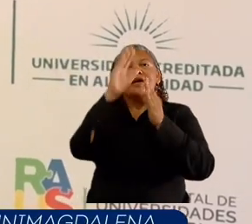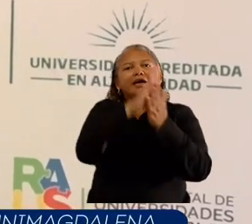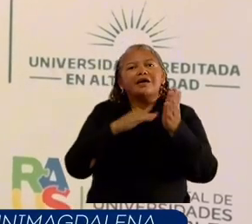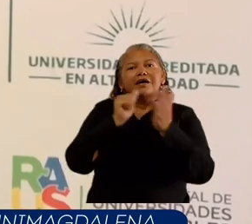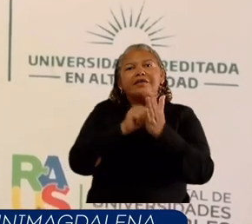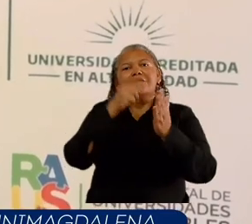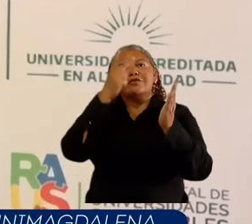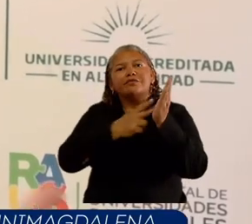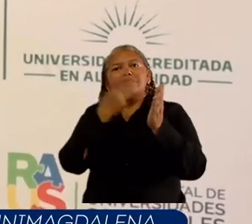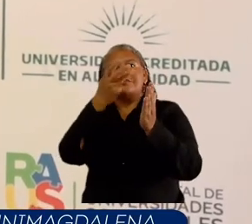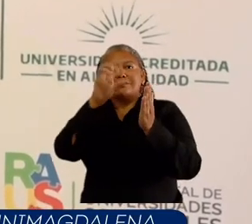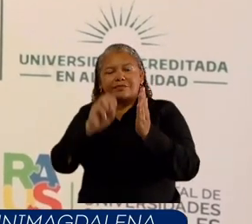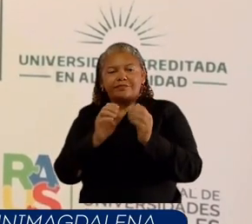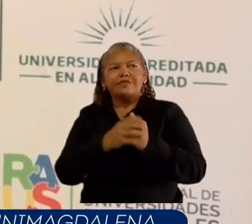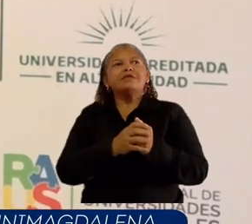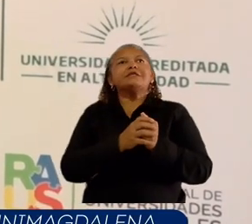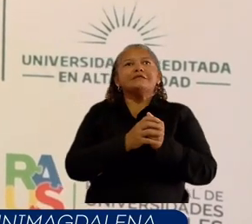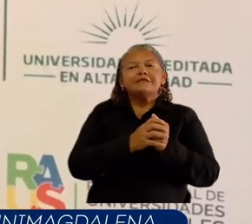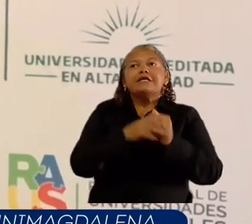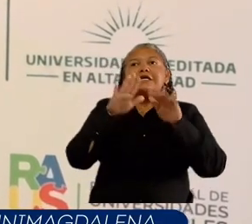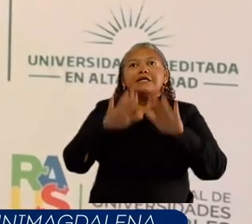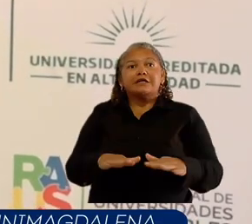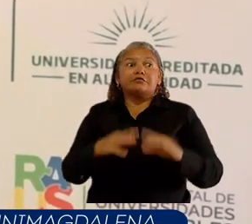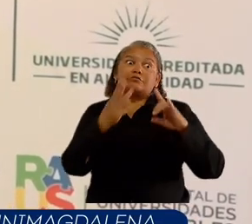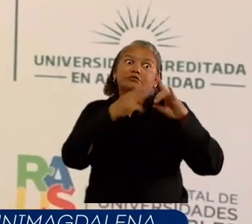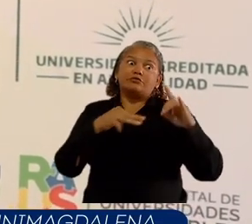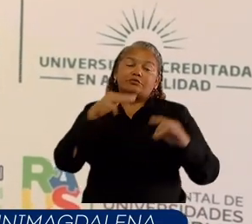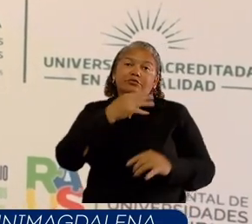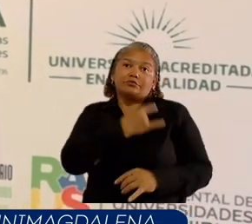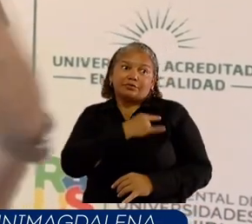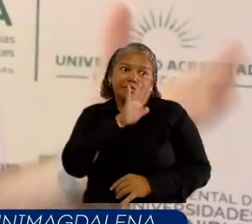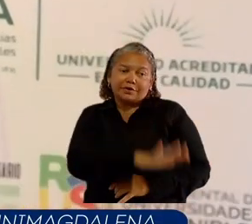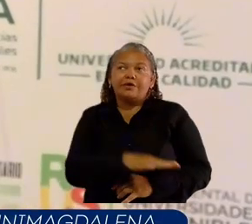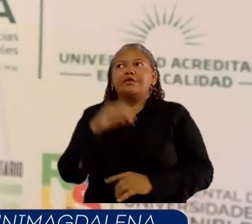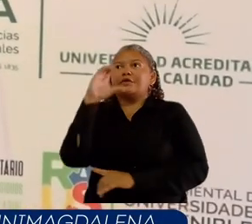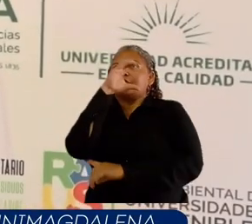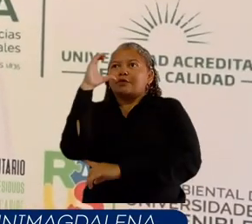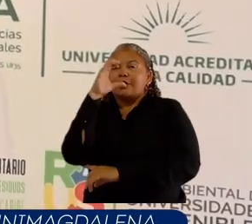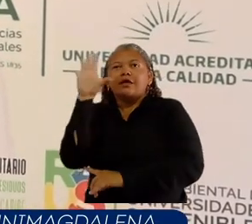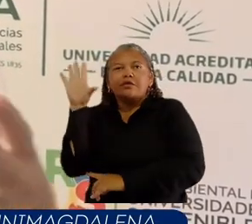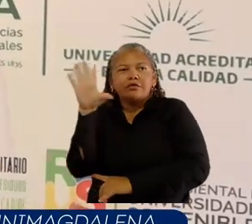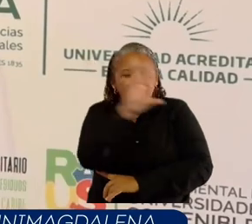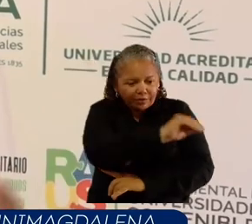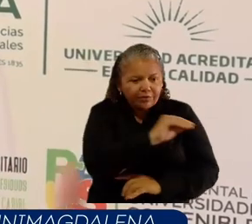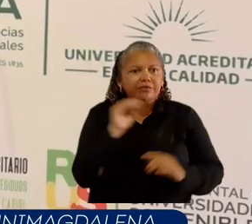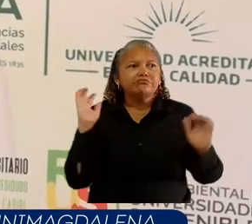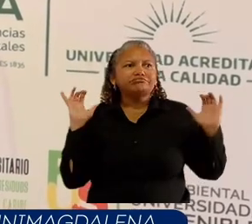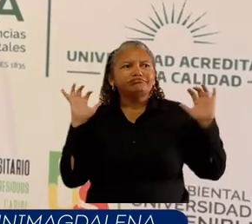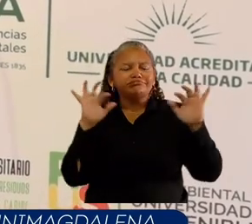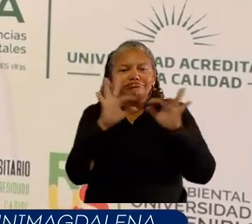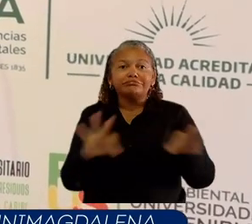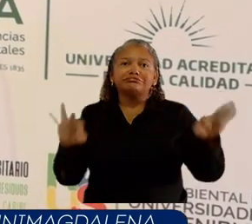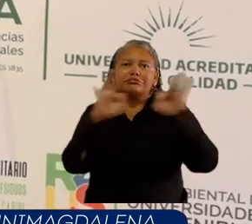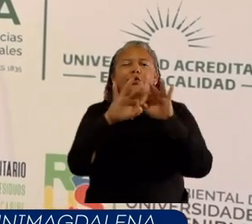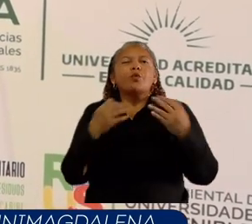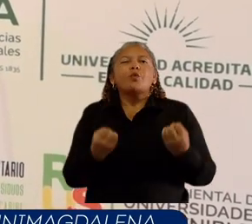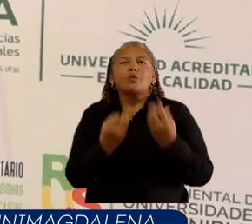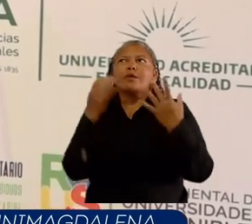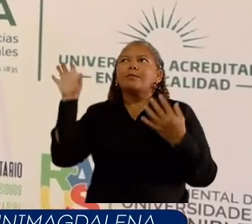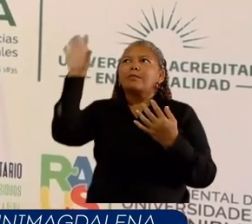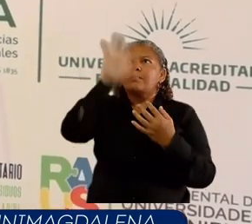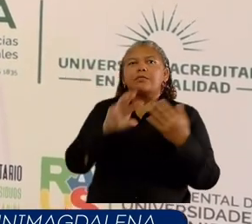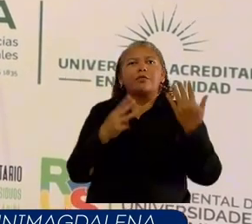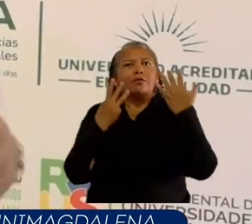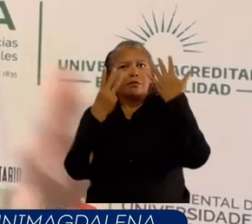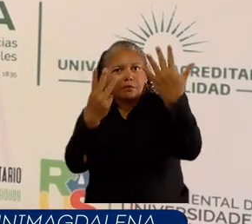universidad, es un congreso latinoamericano en el cual han participado pues, más de 8 países en diferentes momentos a nivel virtual y presencial, y a lo largo de estos días